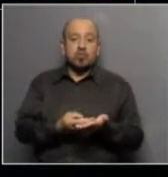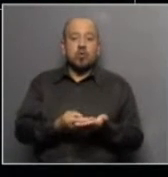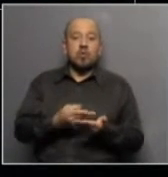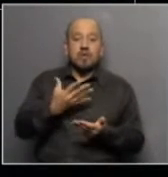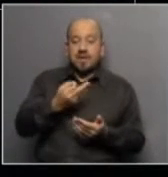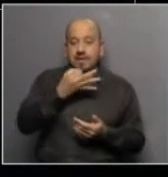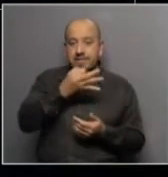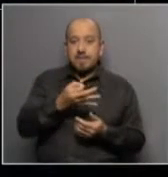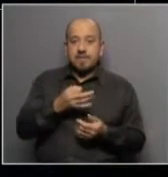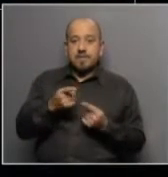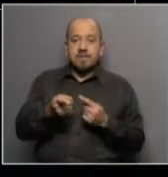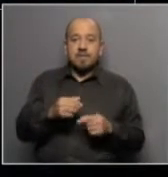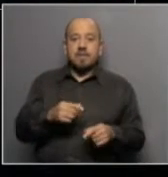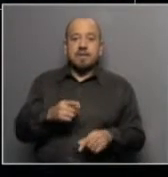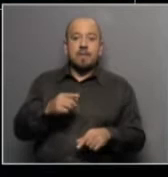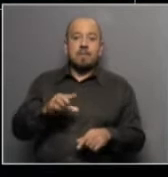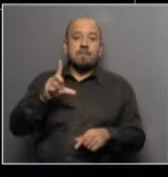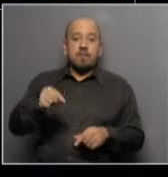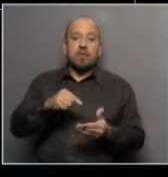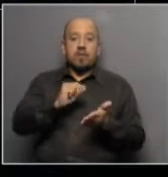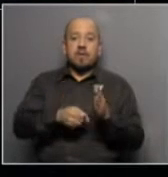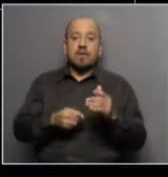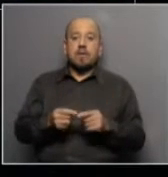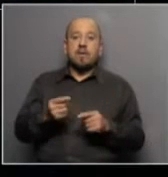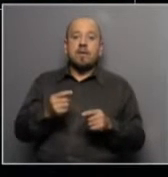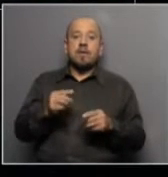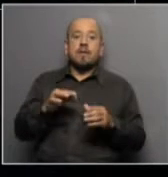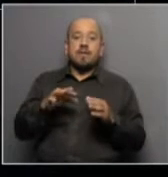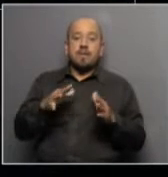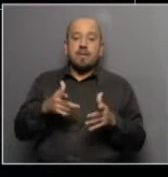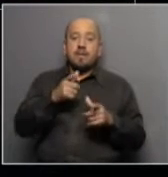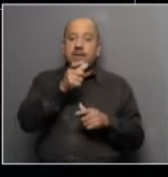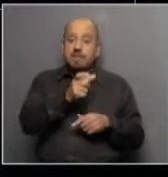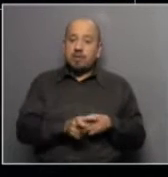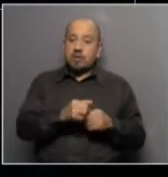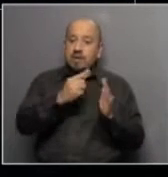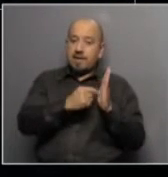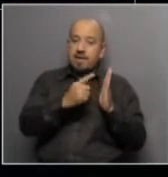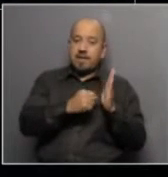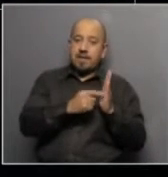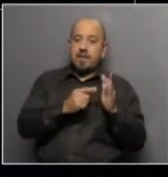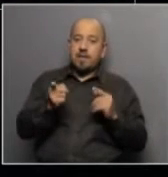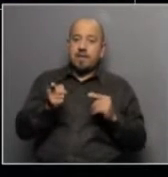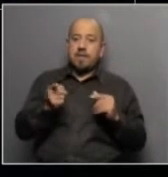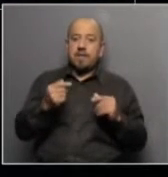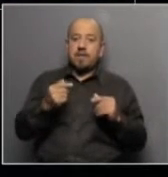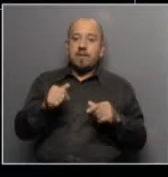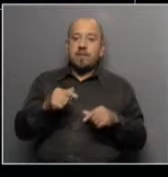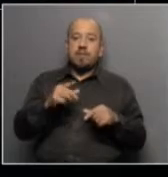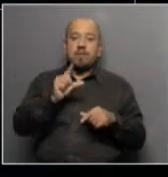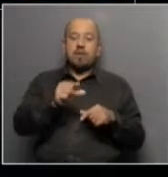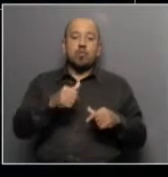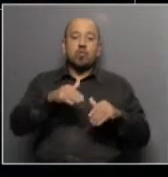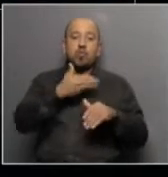ver con menos garantías, pero justamente menos garantías para los inquilinos y también para los pequeños